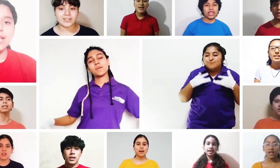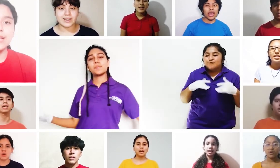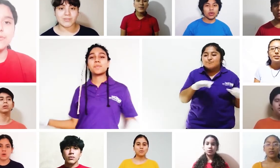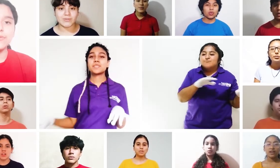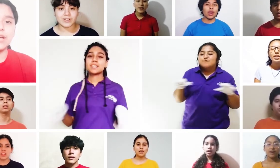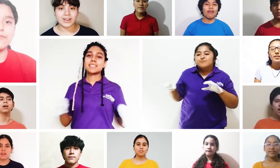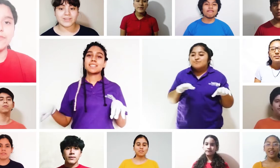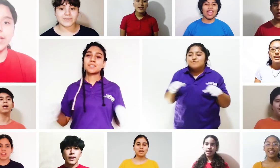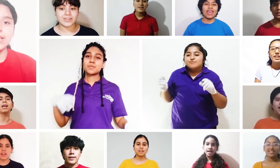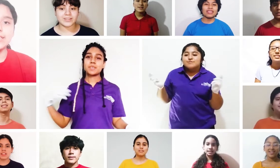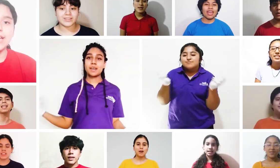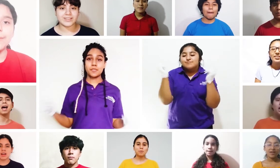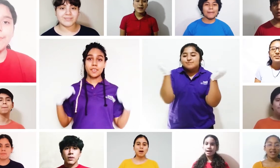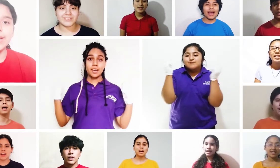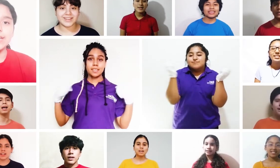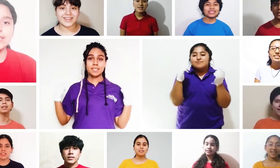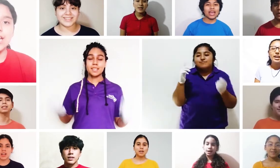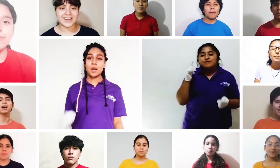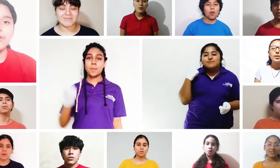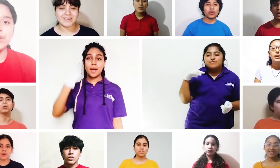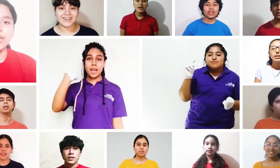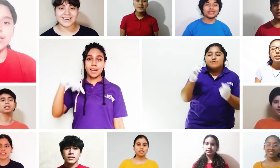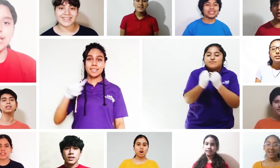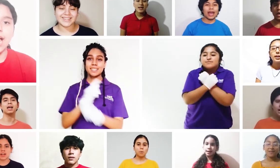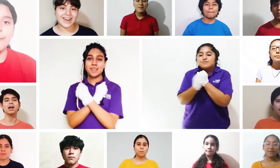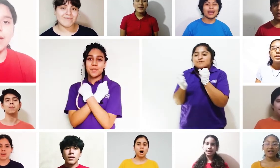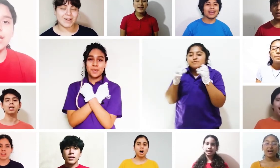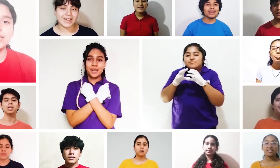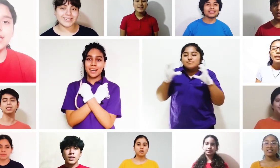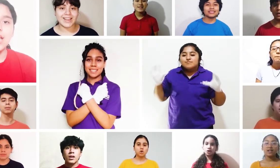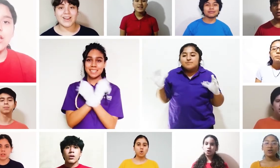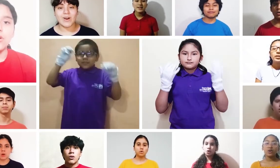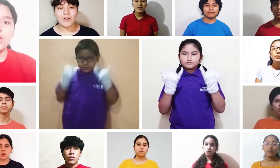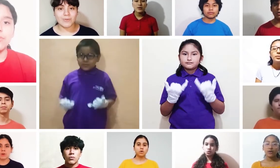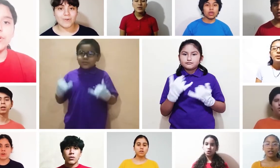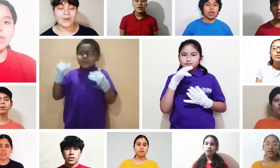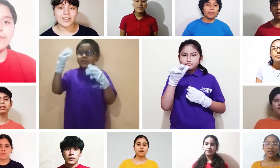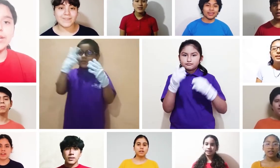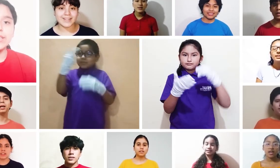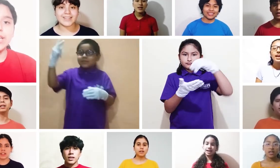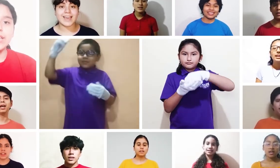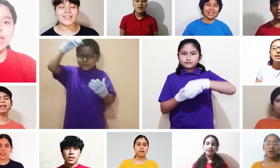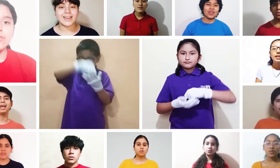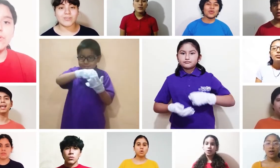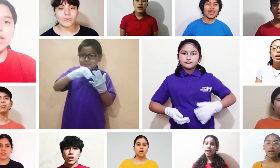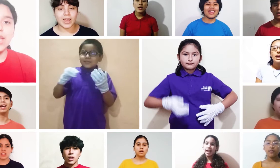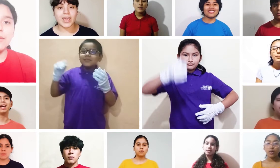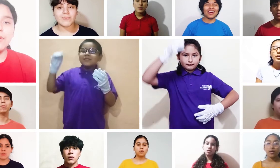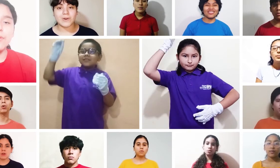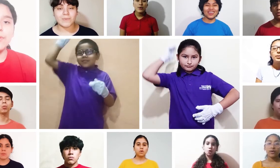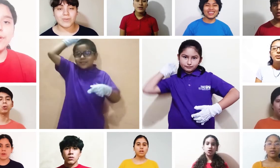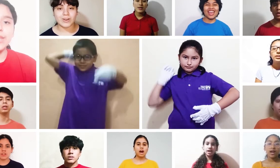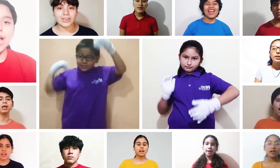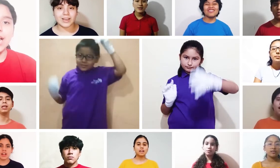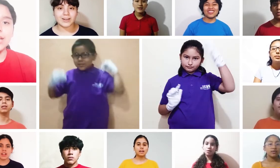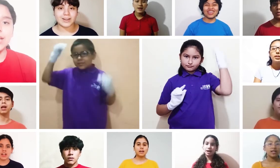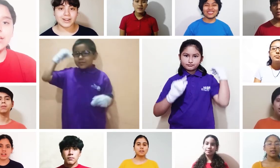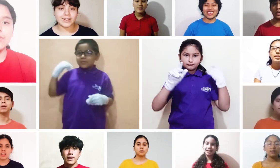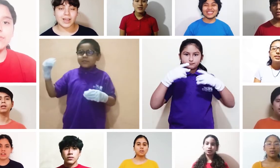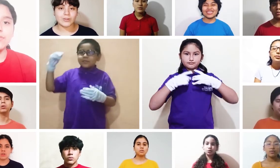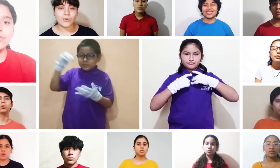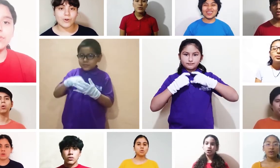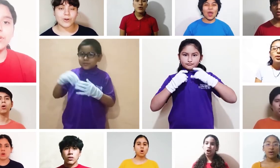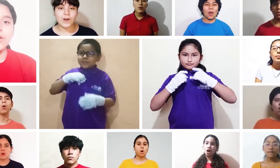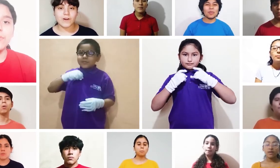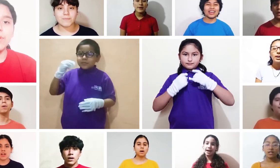Vamos a hacer una fiesta para que este amor crezca más. Voy a verte de nuevo, voy a